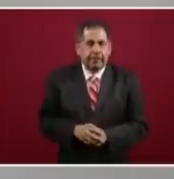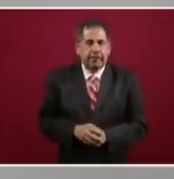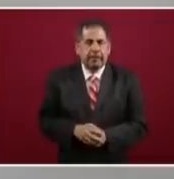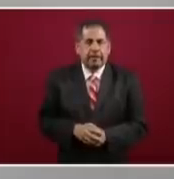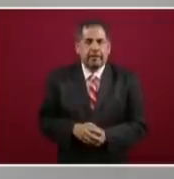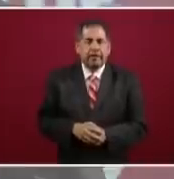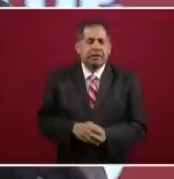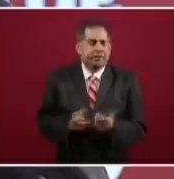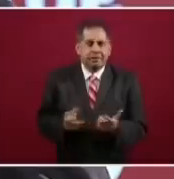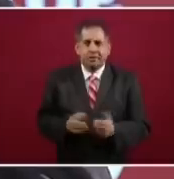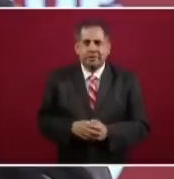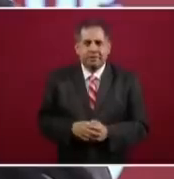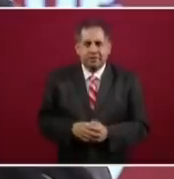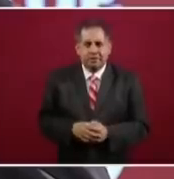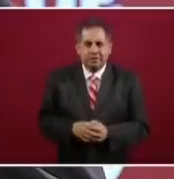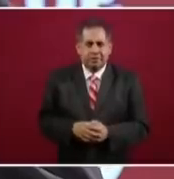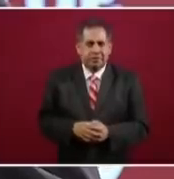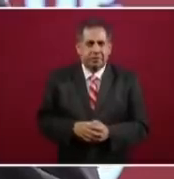es